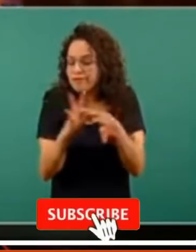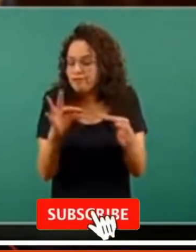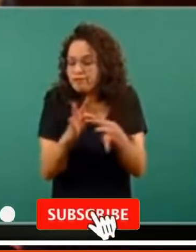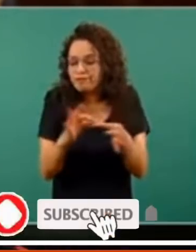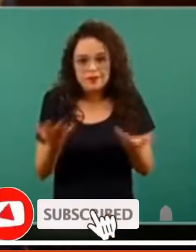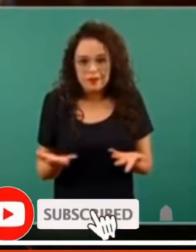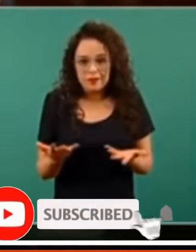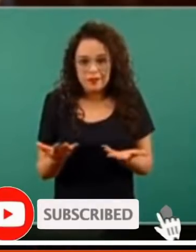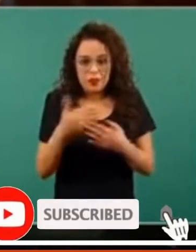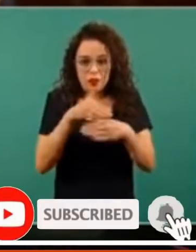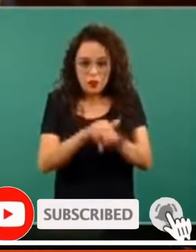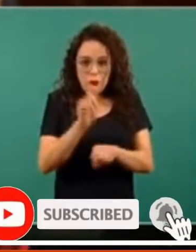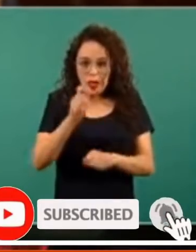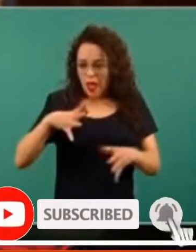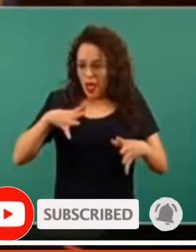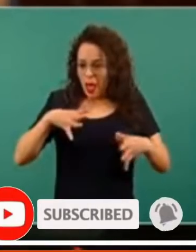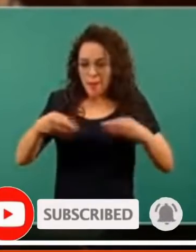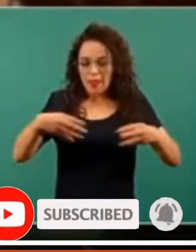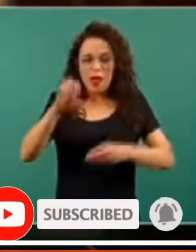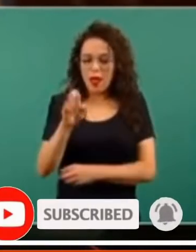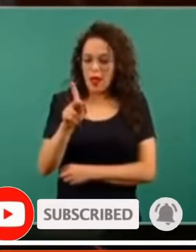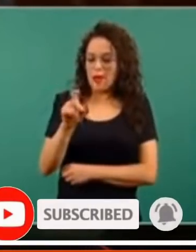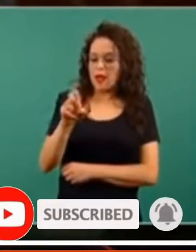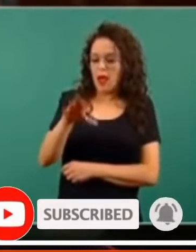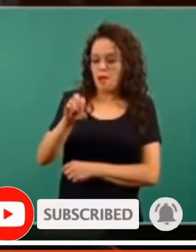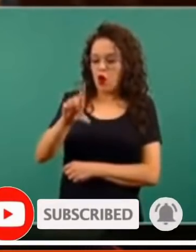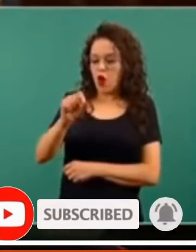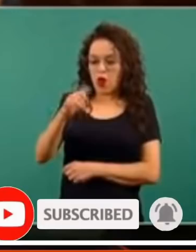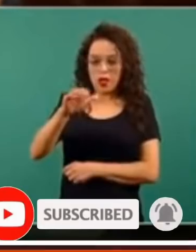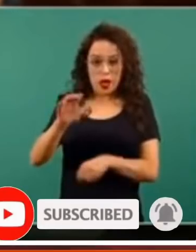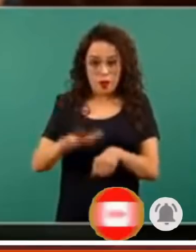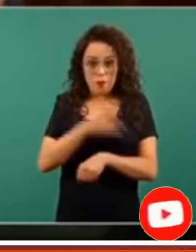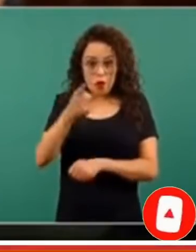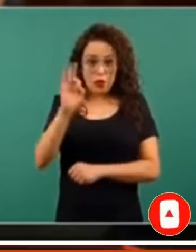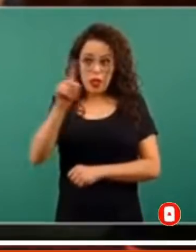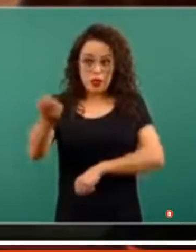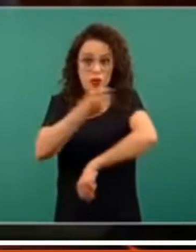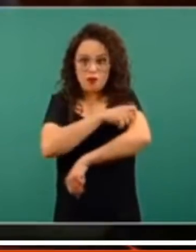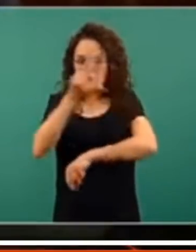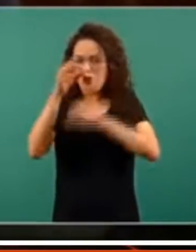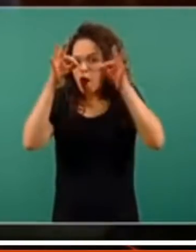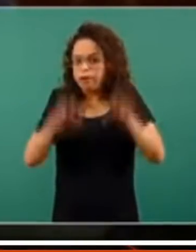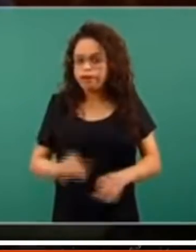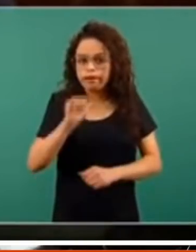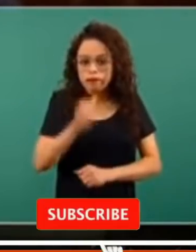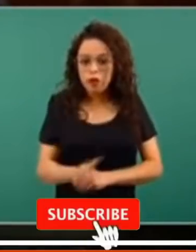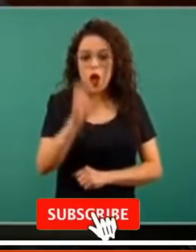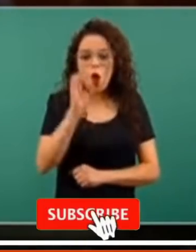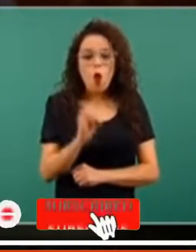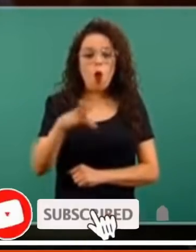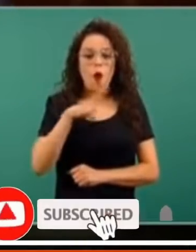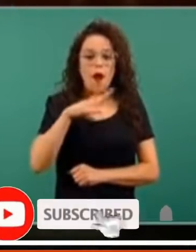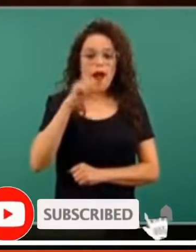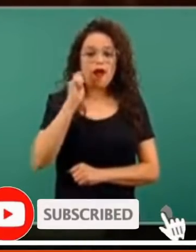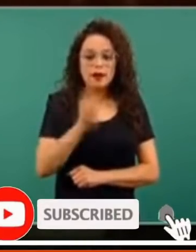nos hable de que en su caso la eficacia no fue así? Y si en México tienen un proyecto de analizar la eficacia de